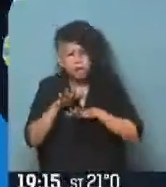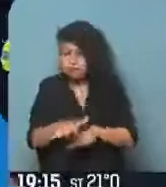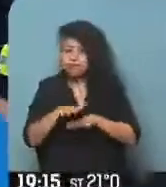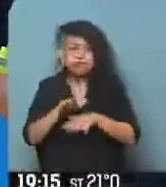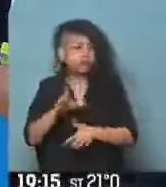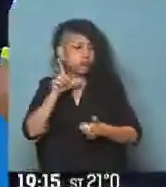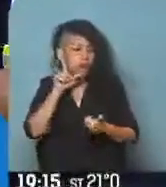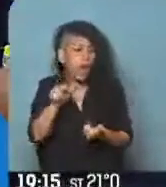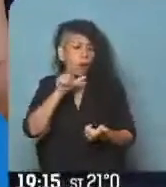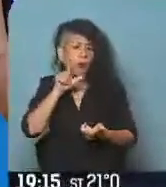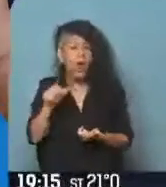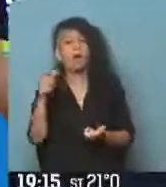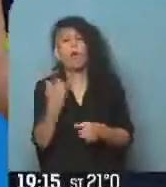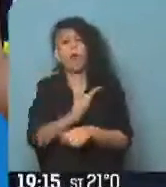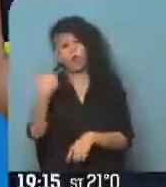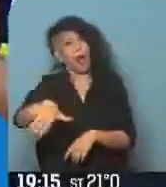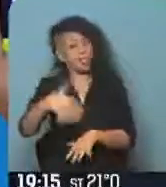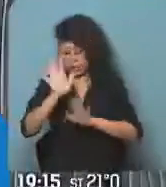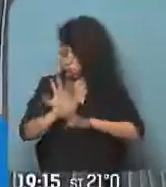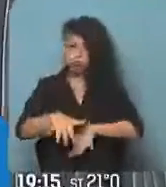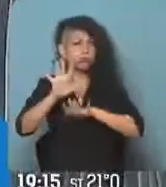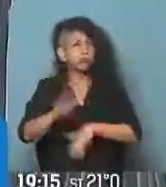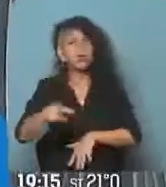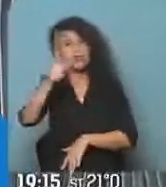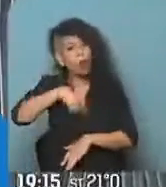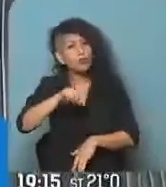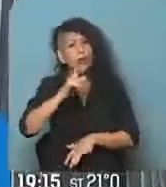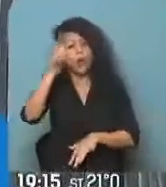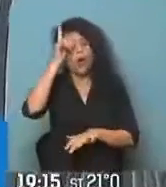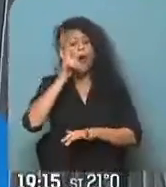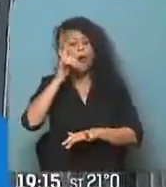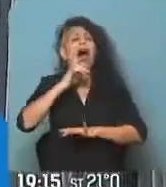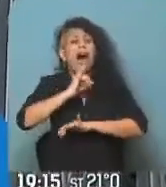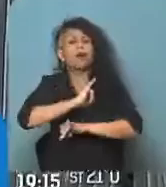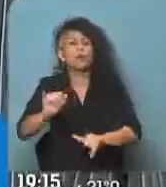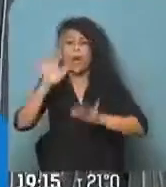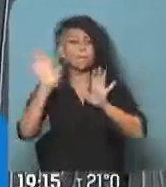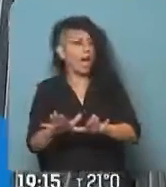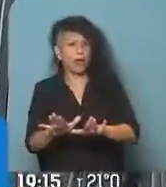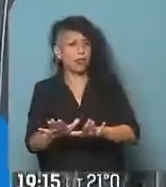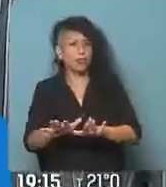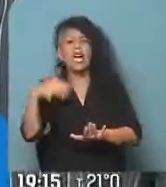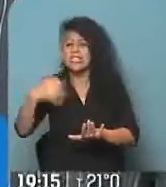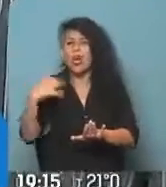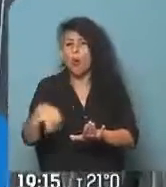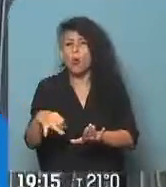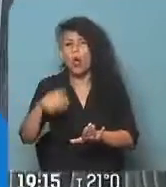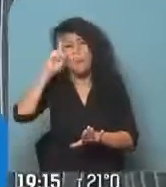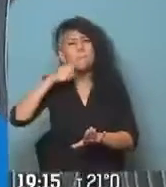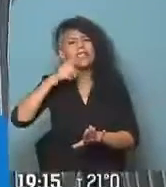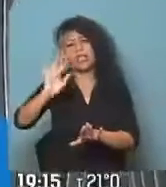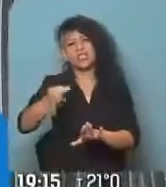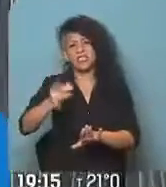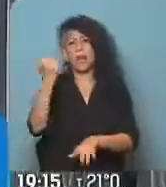el reclamo en la calle. Vamos a anunciar un paro que seguramente se va a estar realizando en el mes de